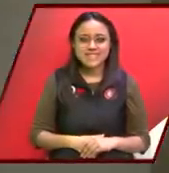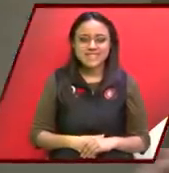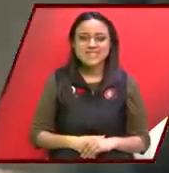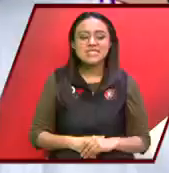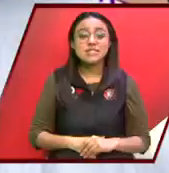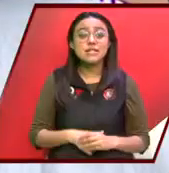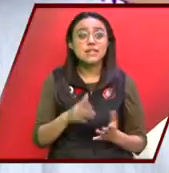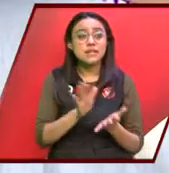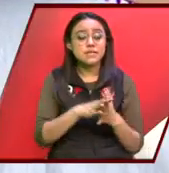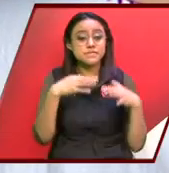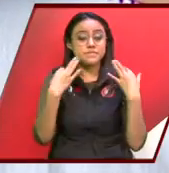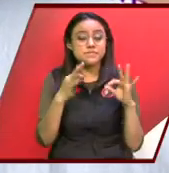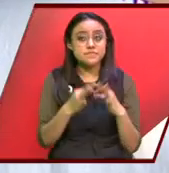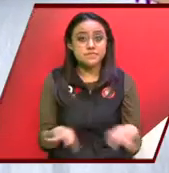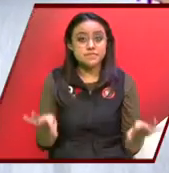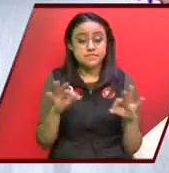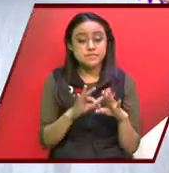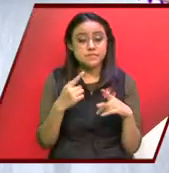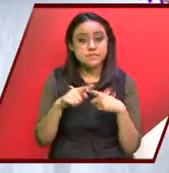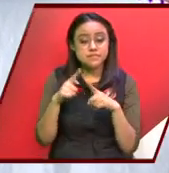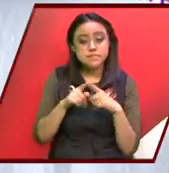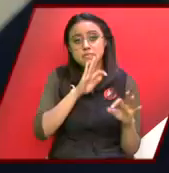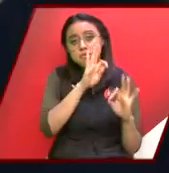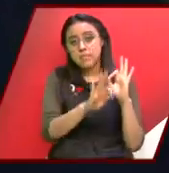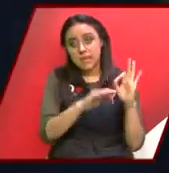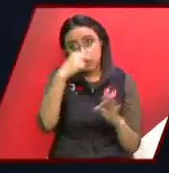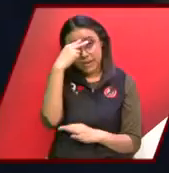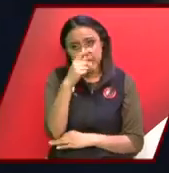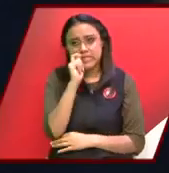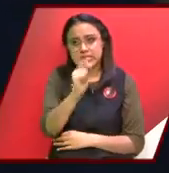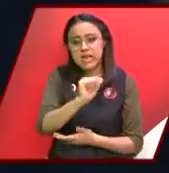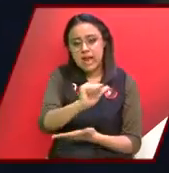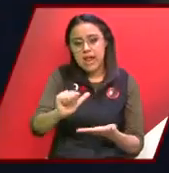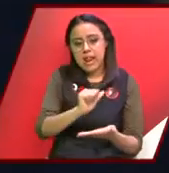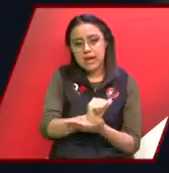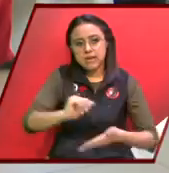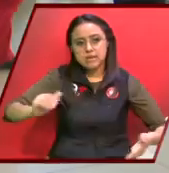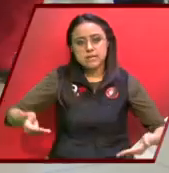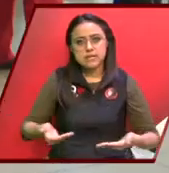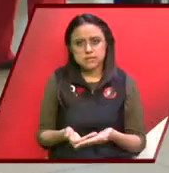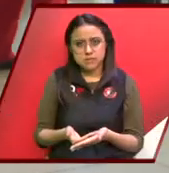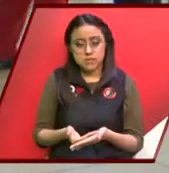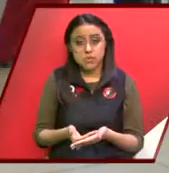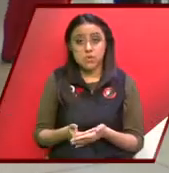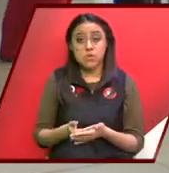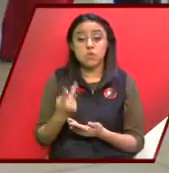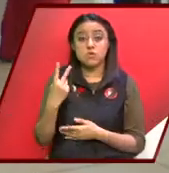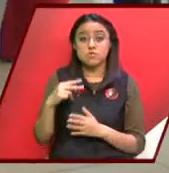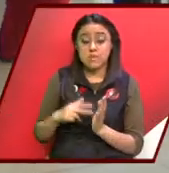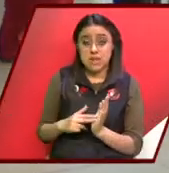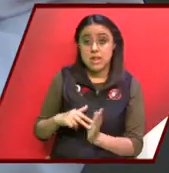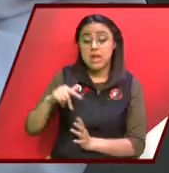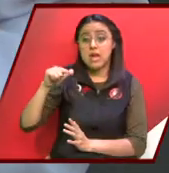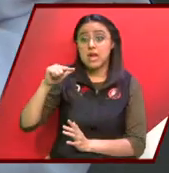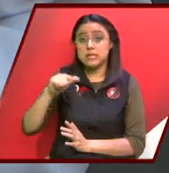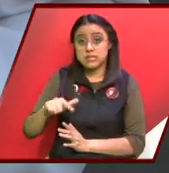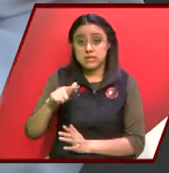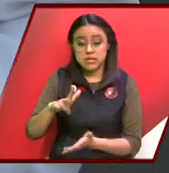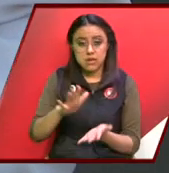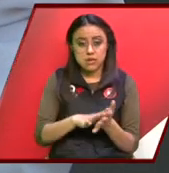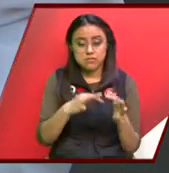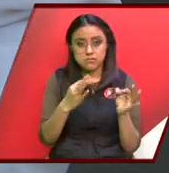Uno de los documentos más importantes para cualquier trámite en nuestro país es el acta de nacimiento. Desde 2017 es válido obtener una